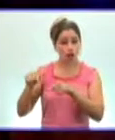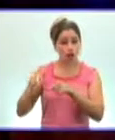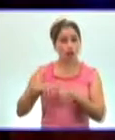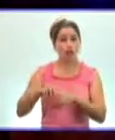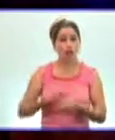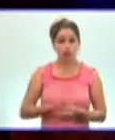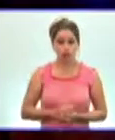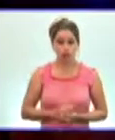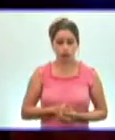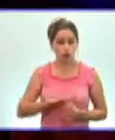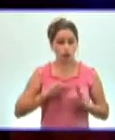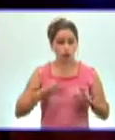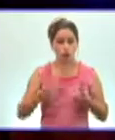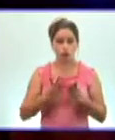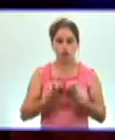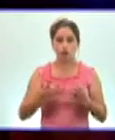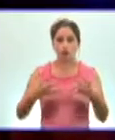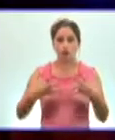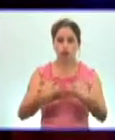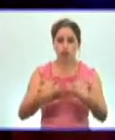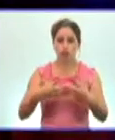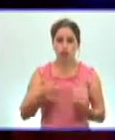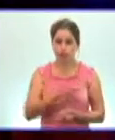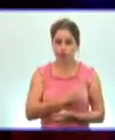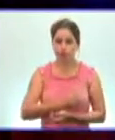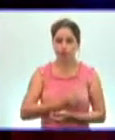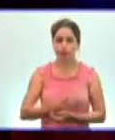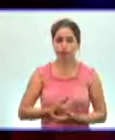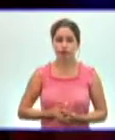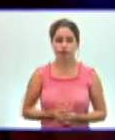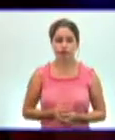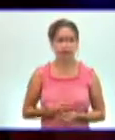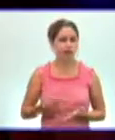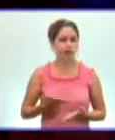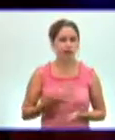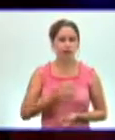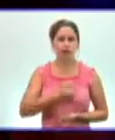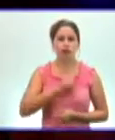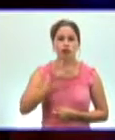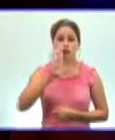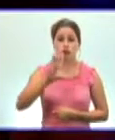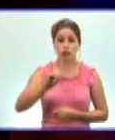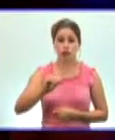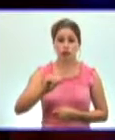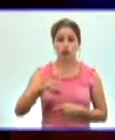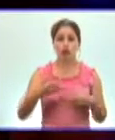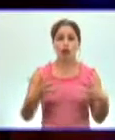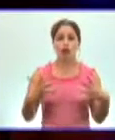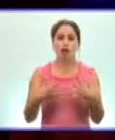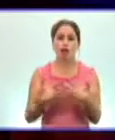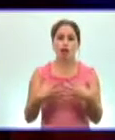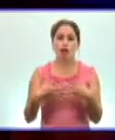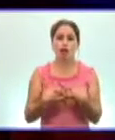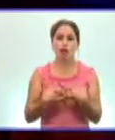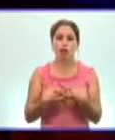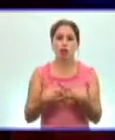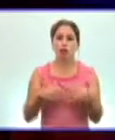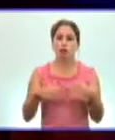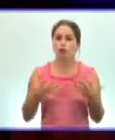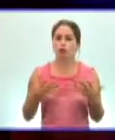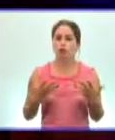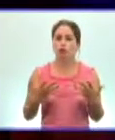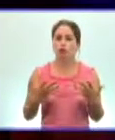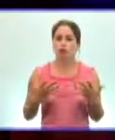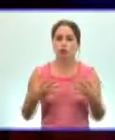relaciones amorosas. Por lo tanto, ¿qué les quiero decir con ello? Que las relaciones son en correspondencia también con